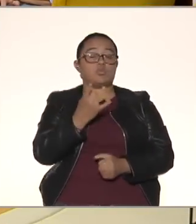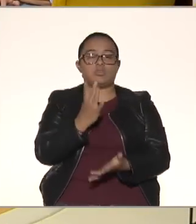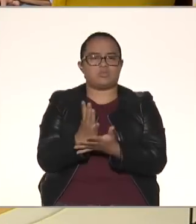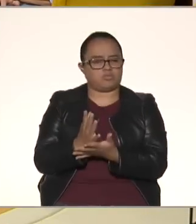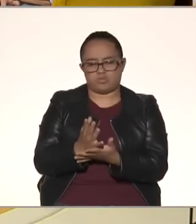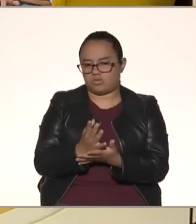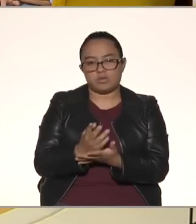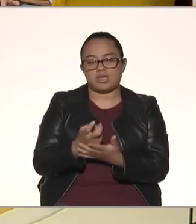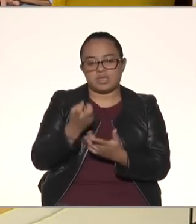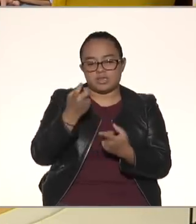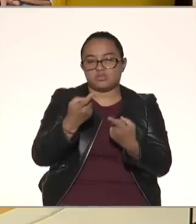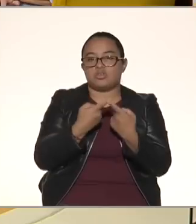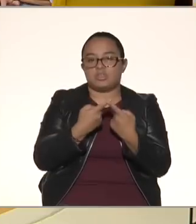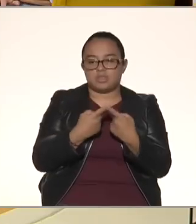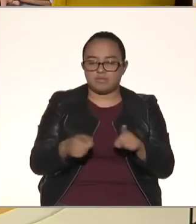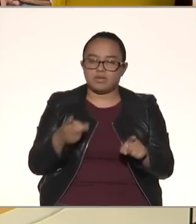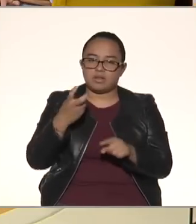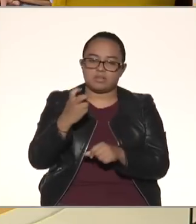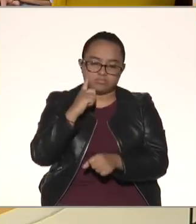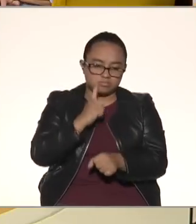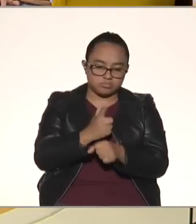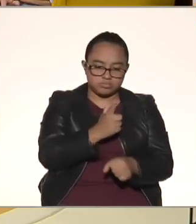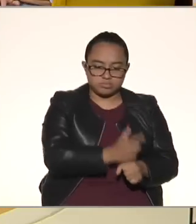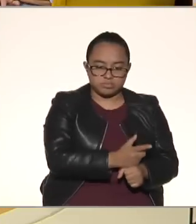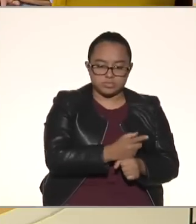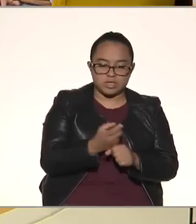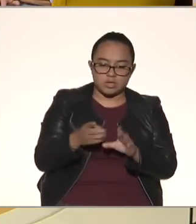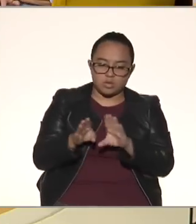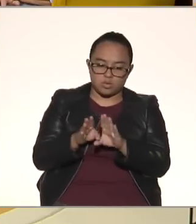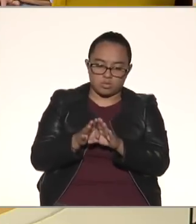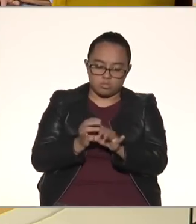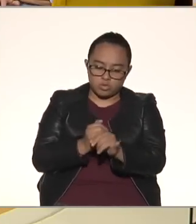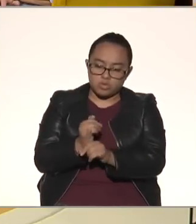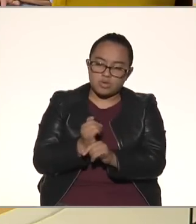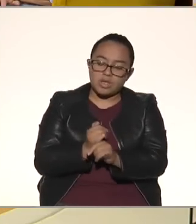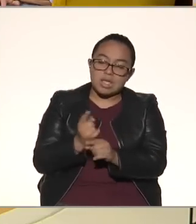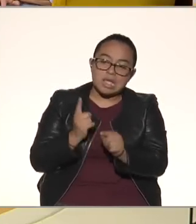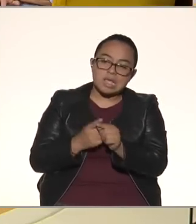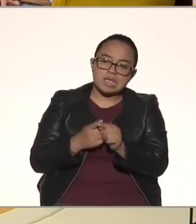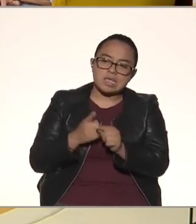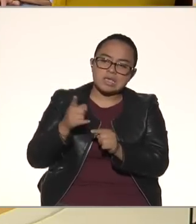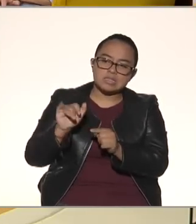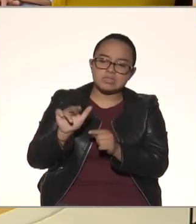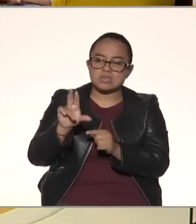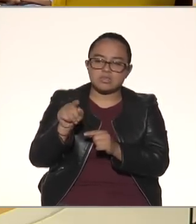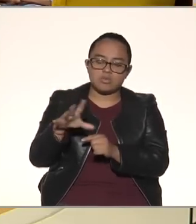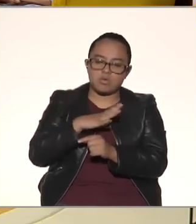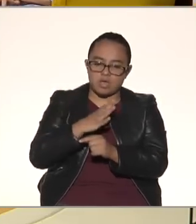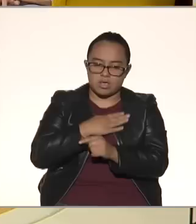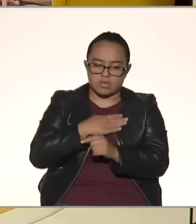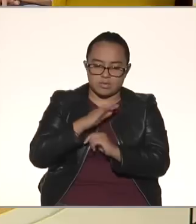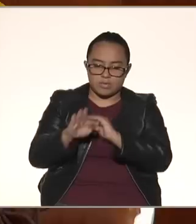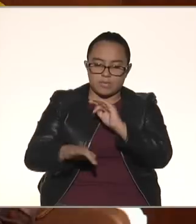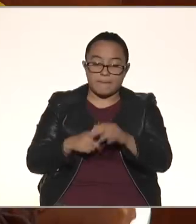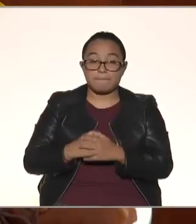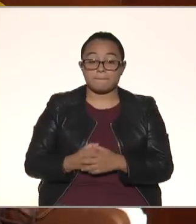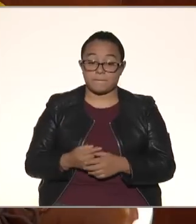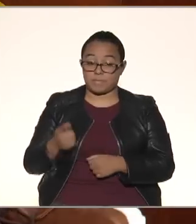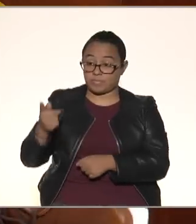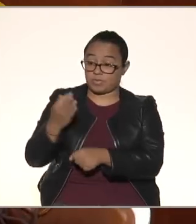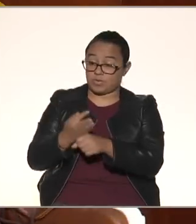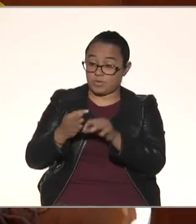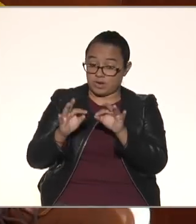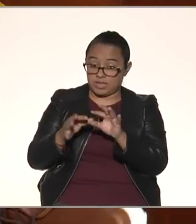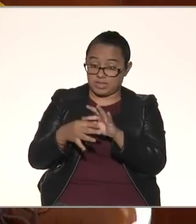Son formas distintas, ¿no?, de percibir la investigación de quién puede ser candidata o candidato. Es importantísimo esto que comentas